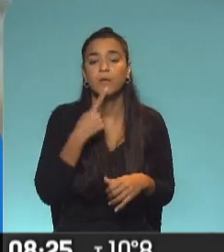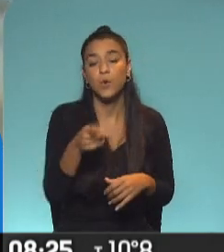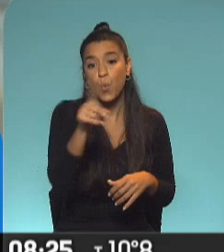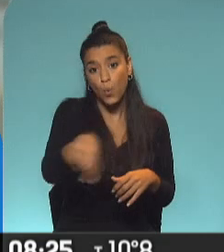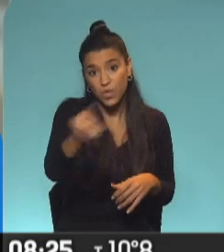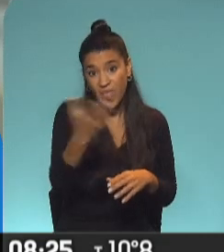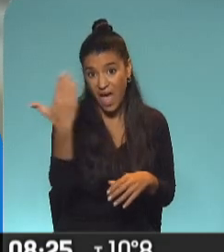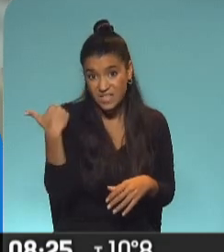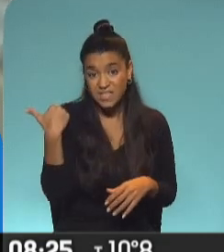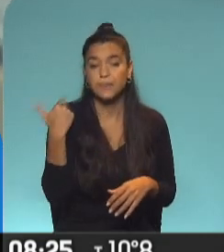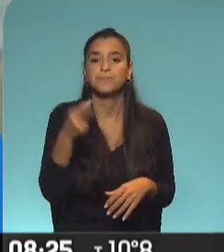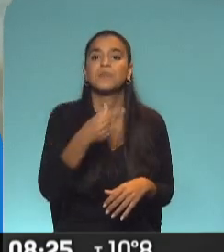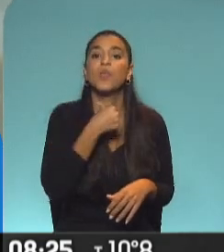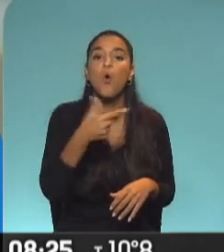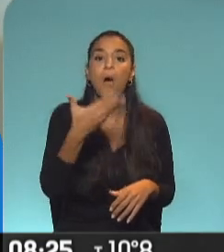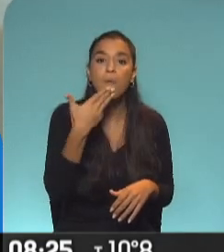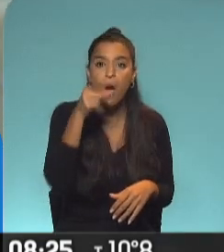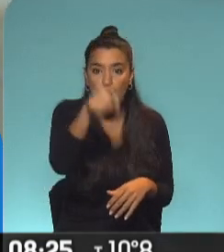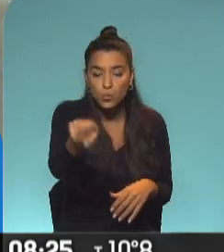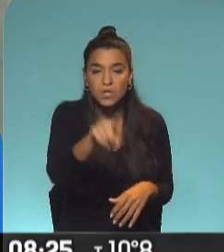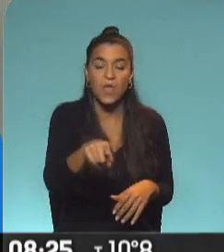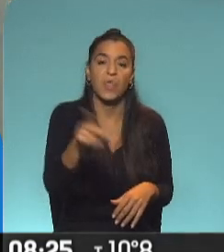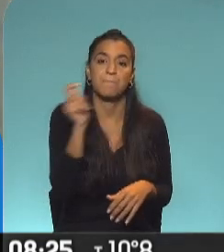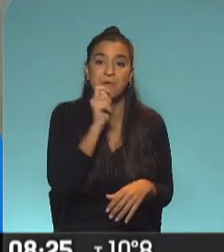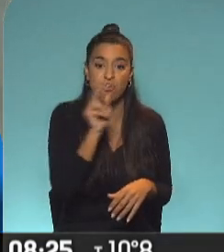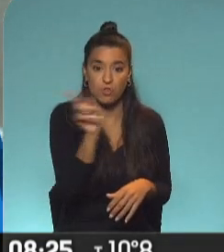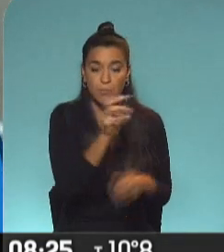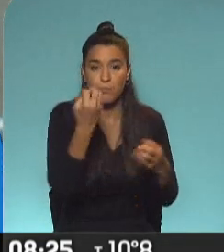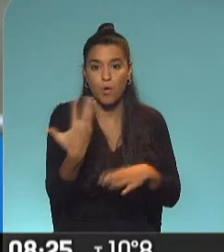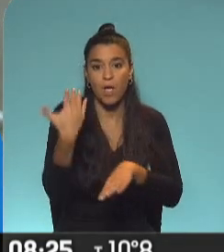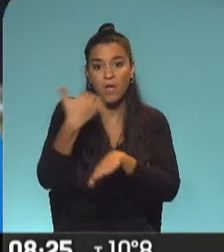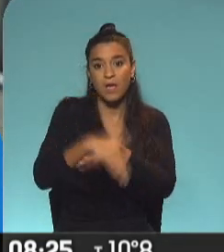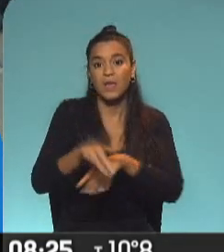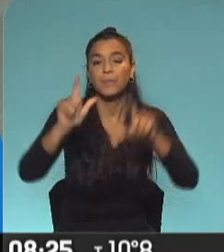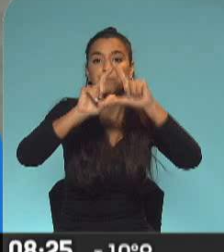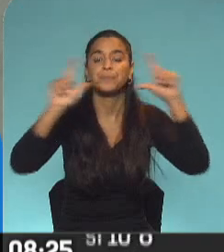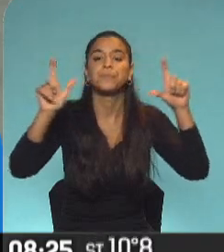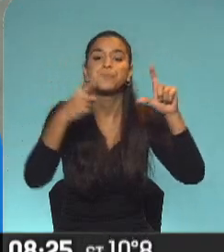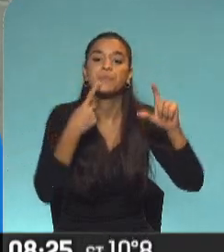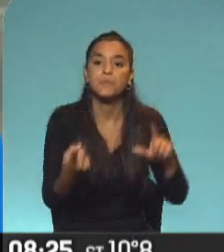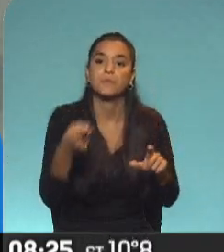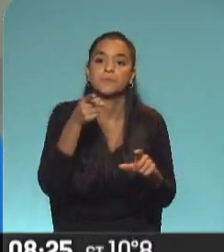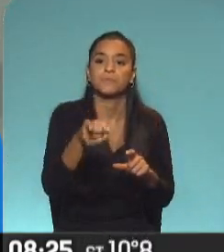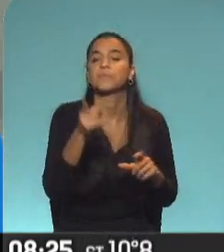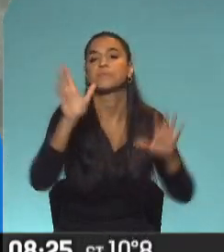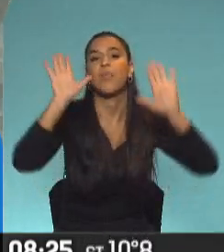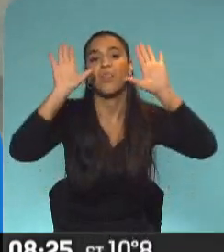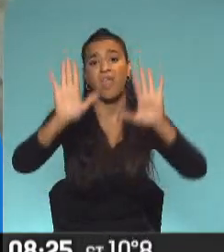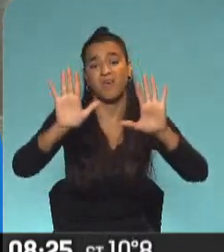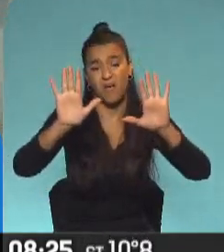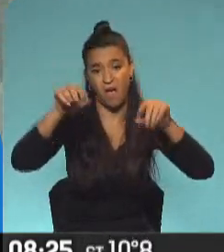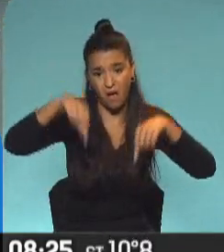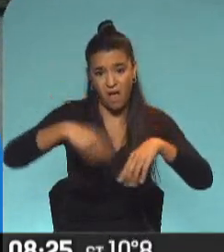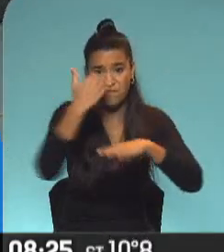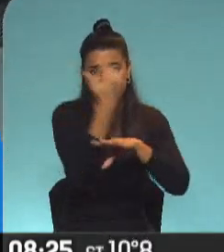la jornada de ayer y quiero hablarle a voces a ustedes silva y pablo porque la calle habla en la consigna y las consignas que han dejado plantadas